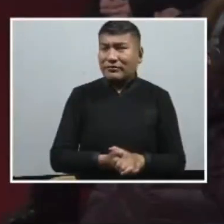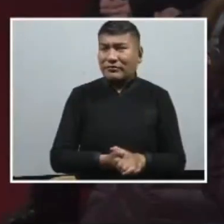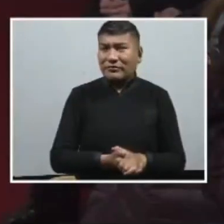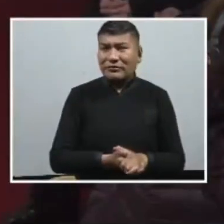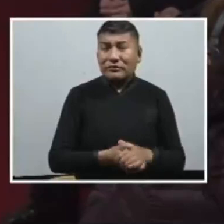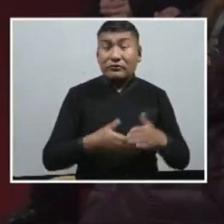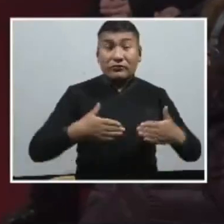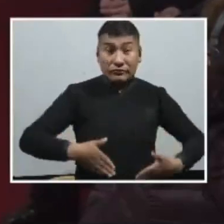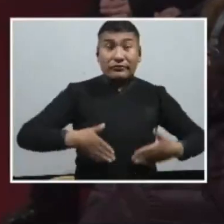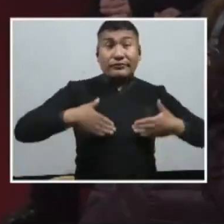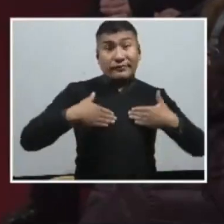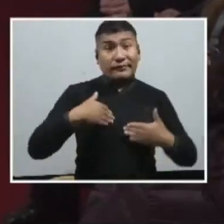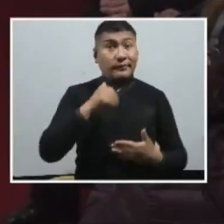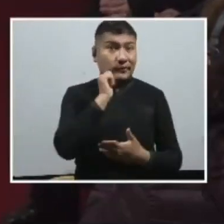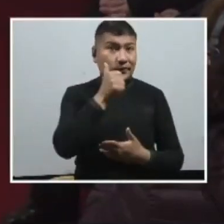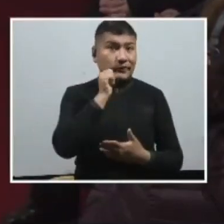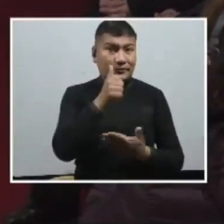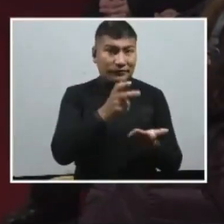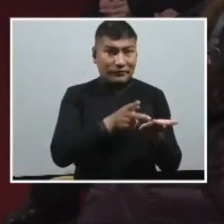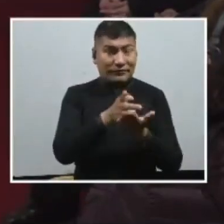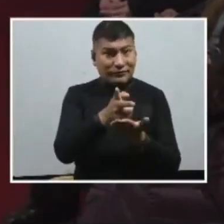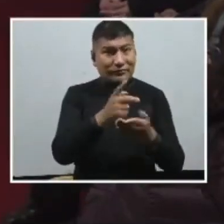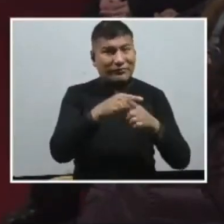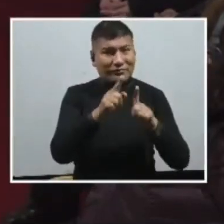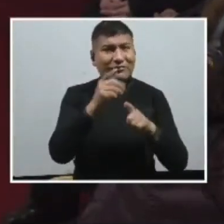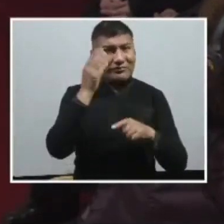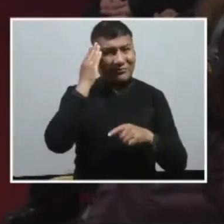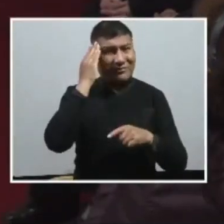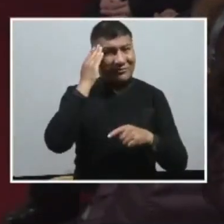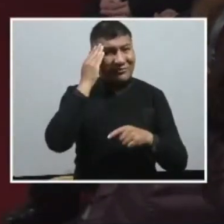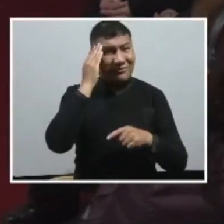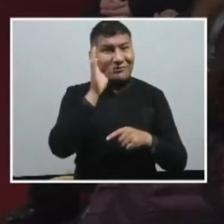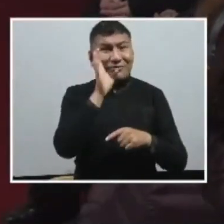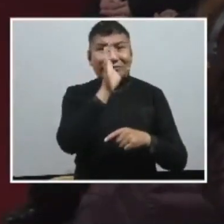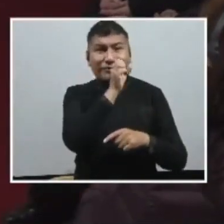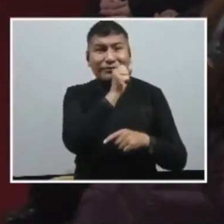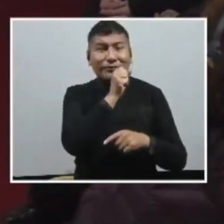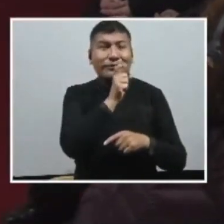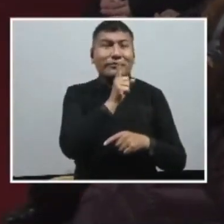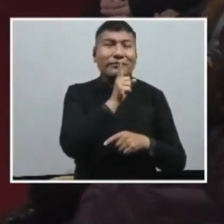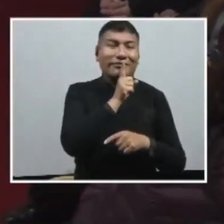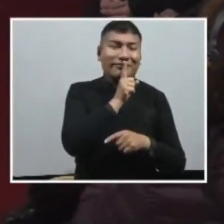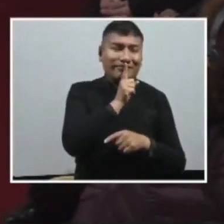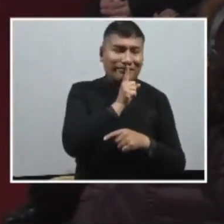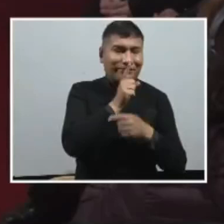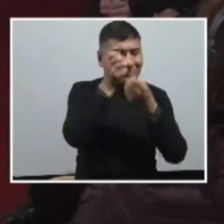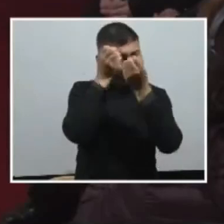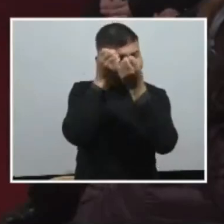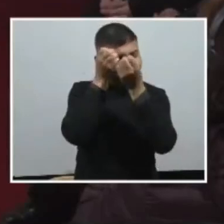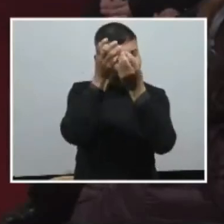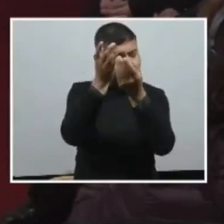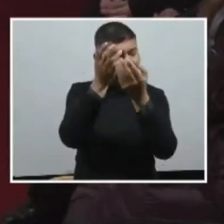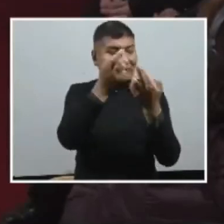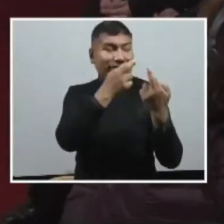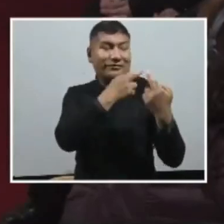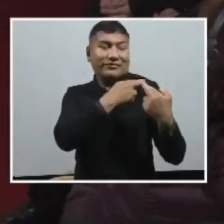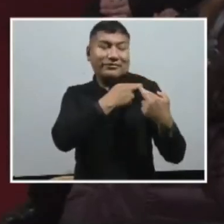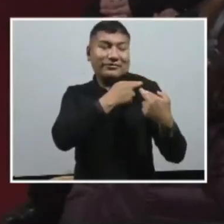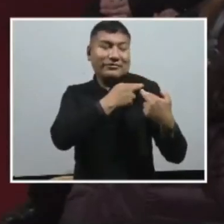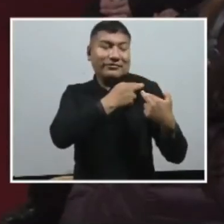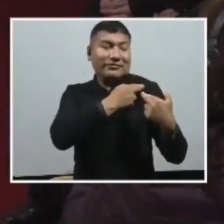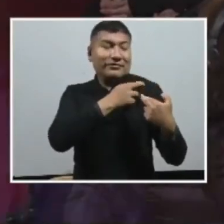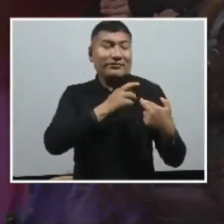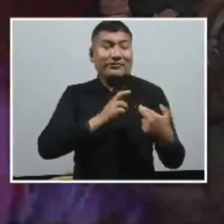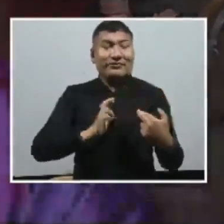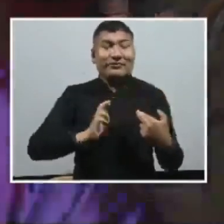la vida cotidiana, ¿verdad? Pero ha sabido hacerlo en silencio y ha sabido cumplir con su responsabilidad y el rol